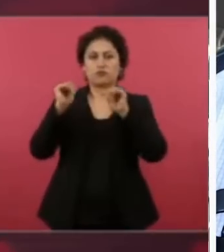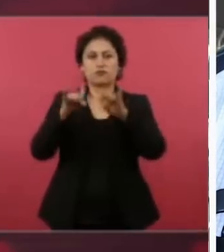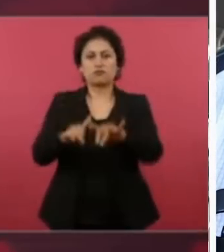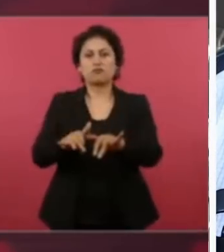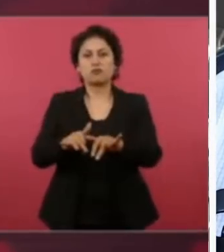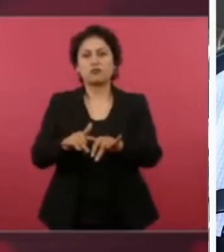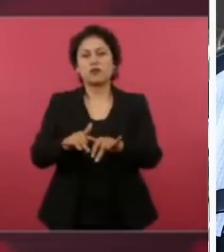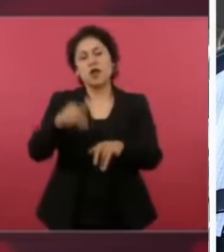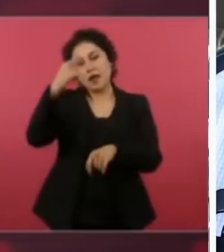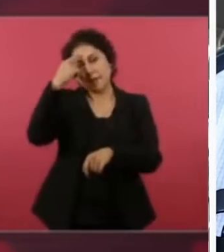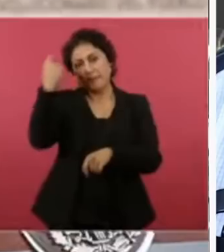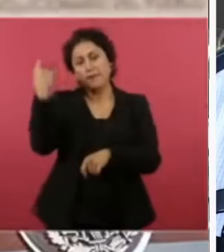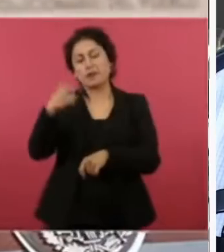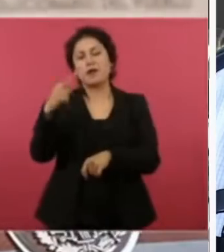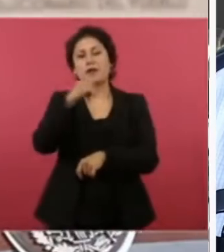Tijuana,